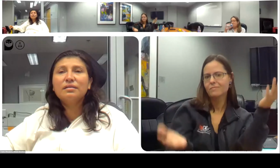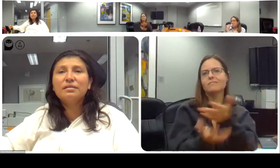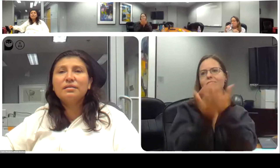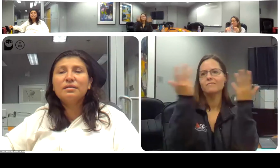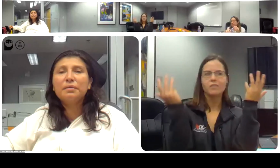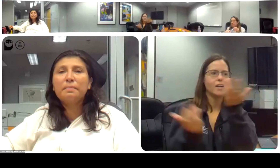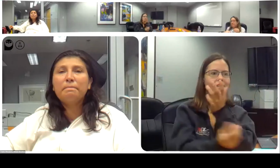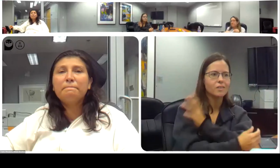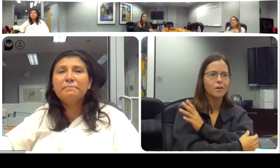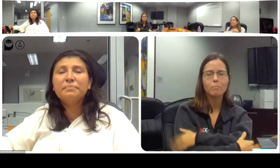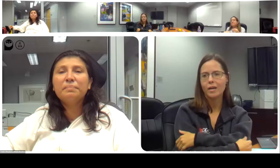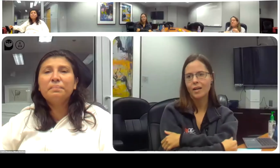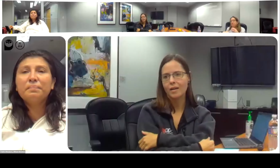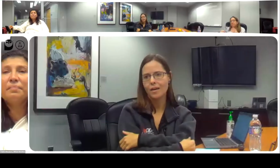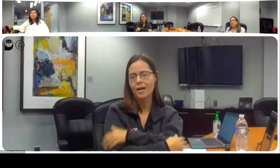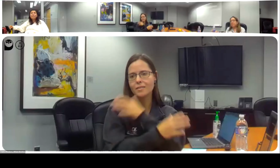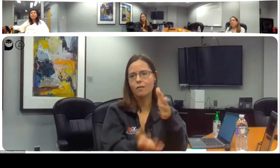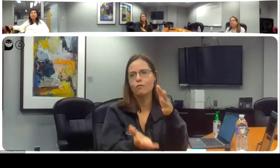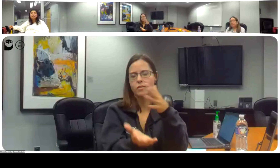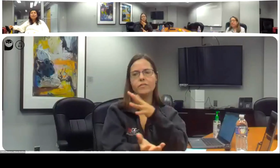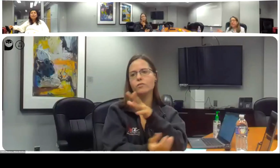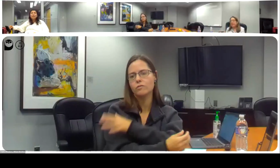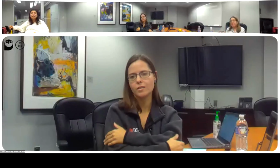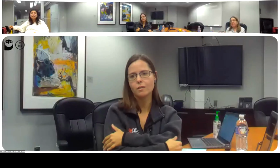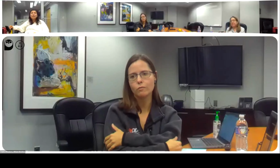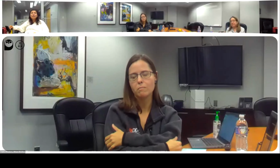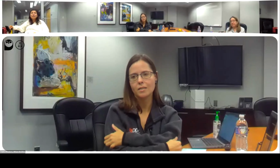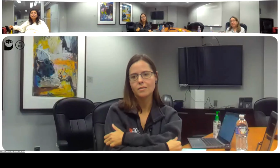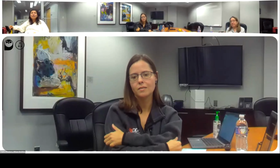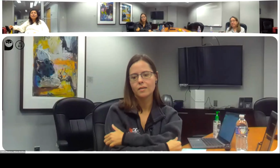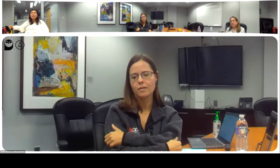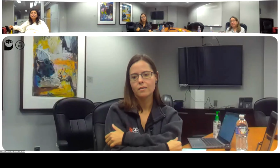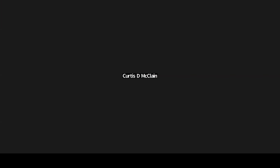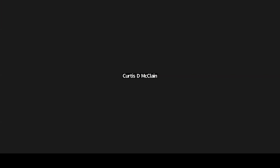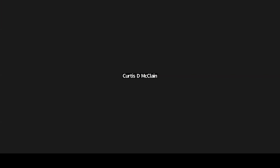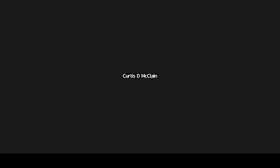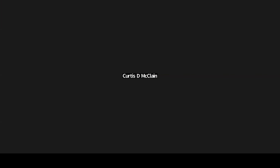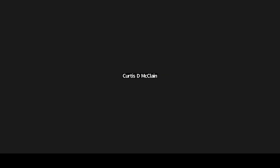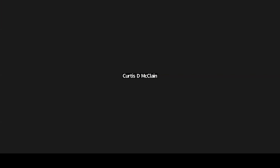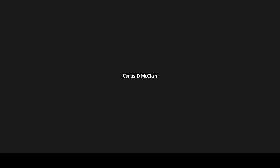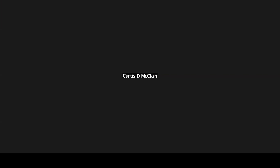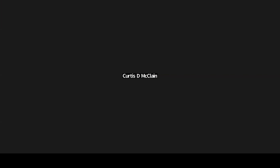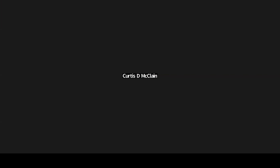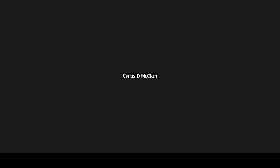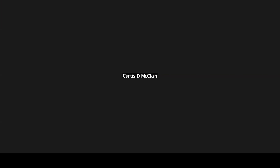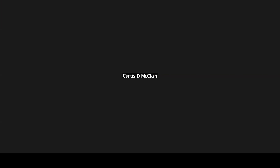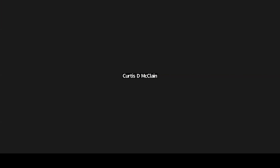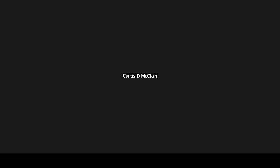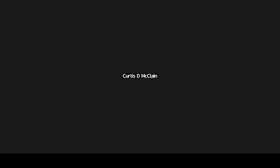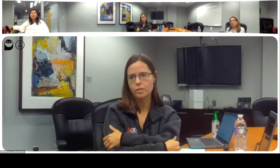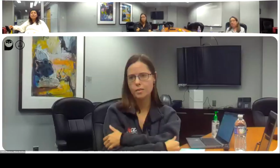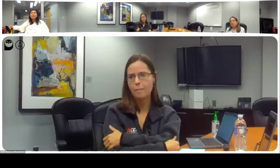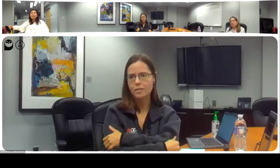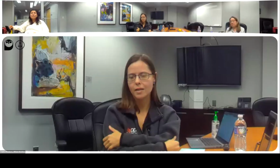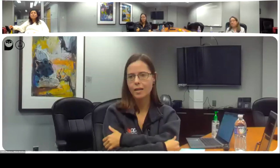necesitar realizar para hacer los servicios de salud más mejor para las